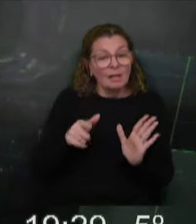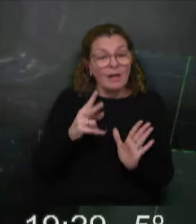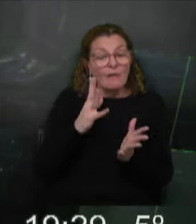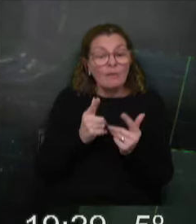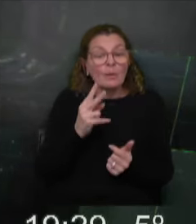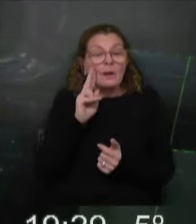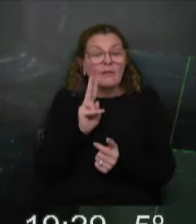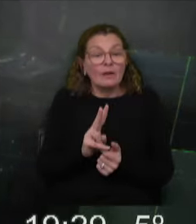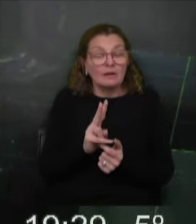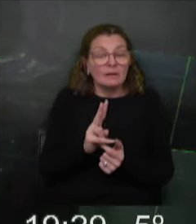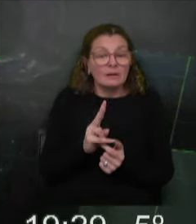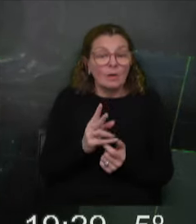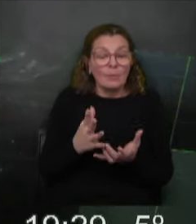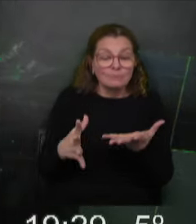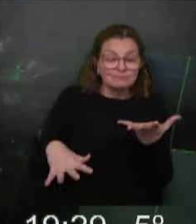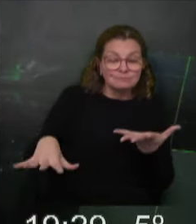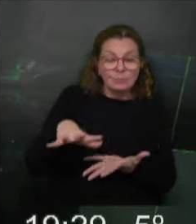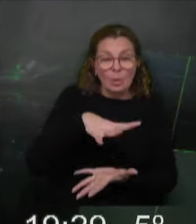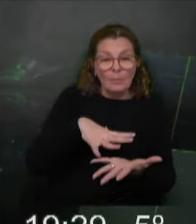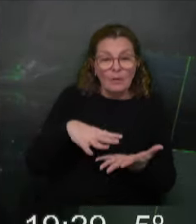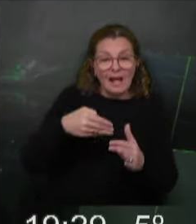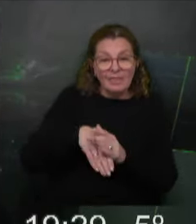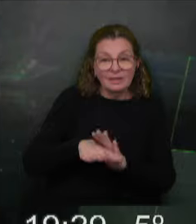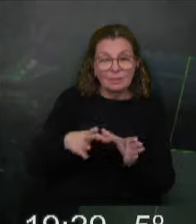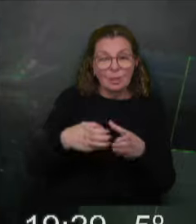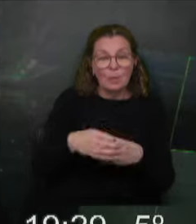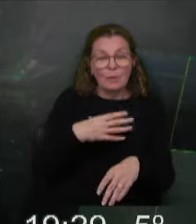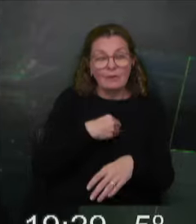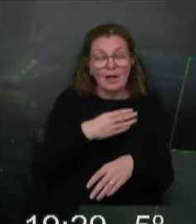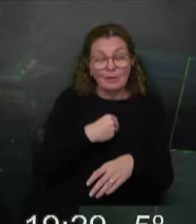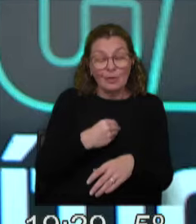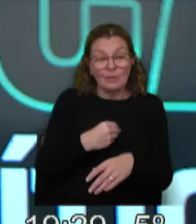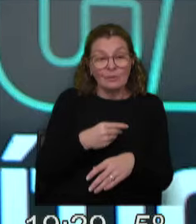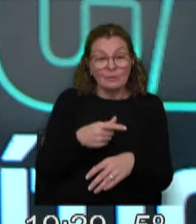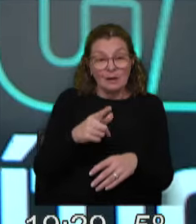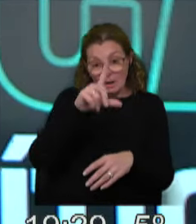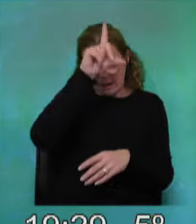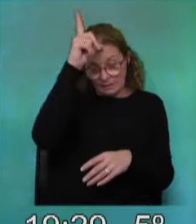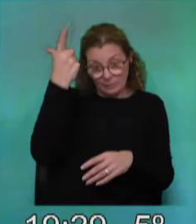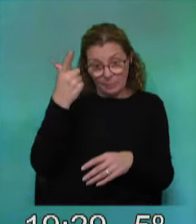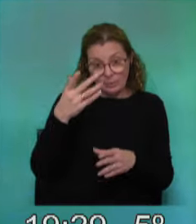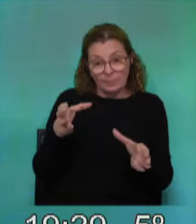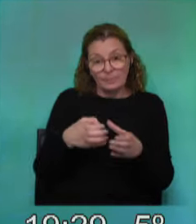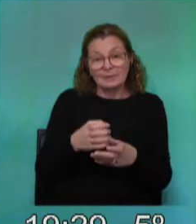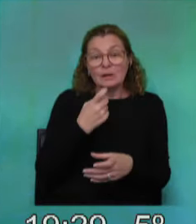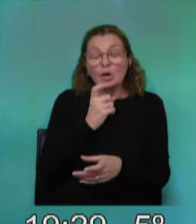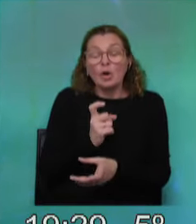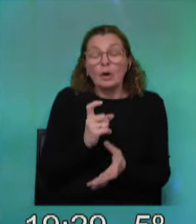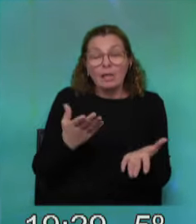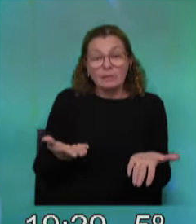visión o esa Esa esa hegemonía interna del dentro del partido Nacional de la calle Pou y en el partido